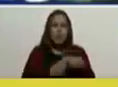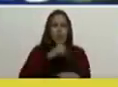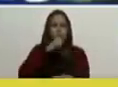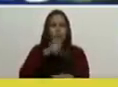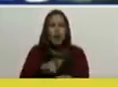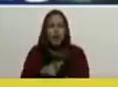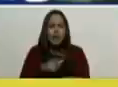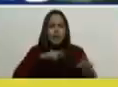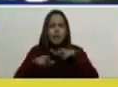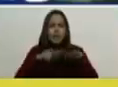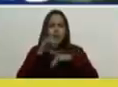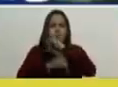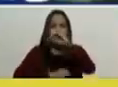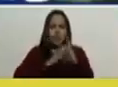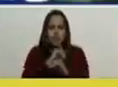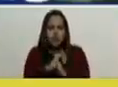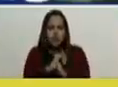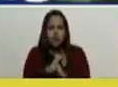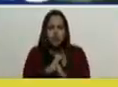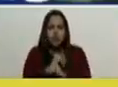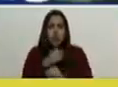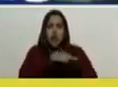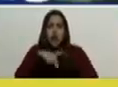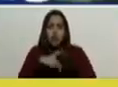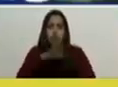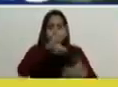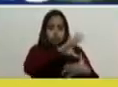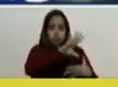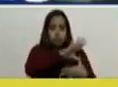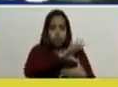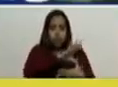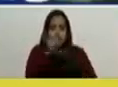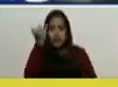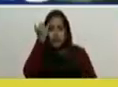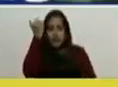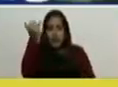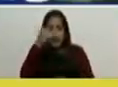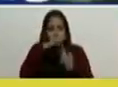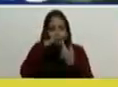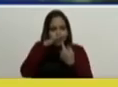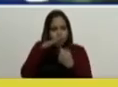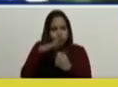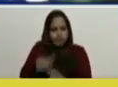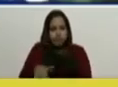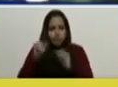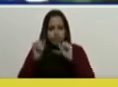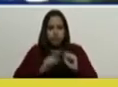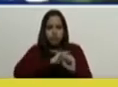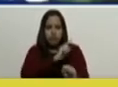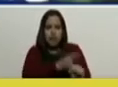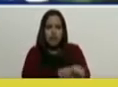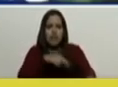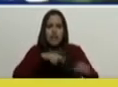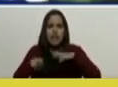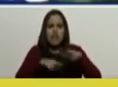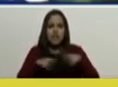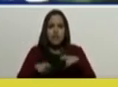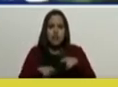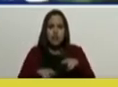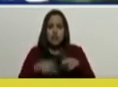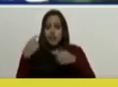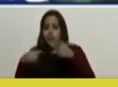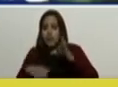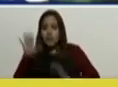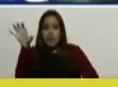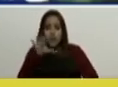hecho a las relaciones internacionales y a nuestro continente la ideologización extrema de las relaciones entre nuestros